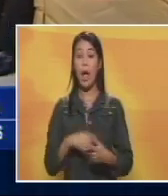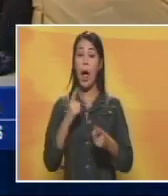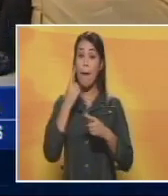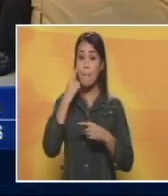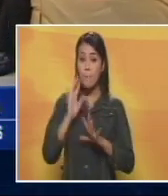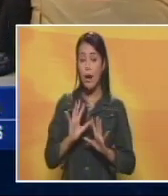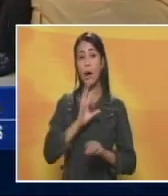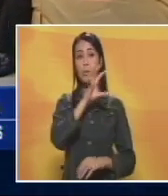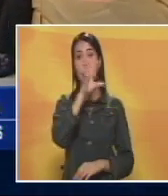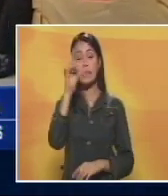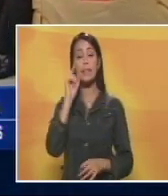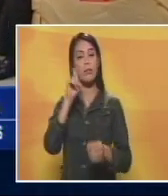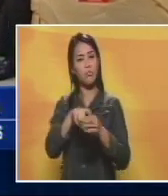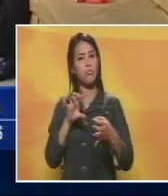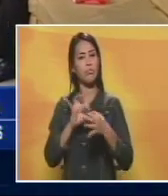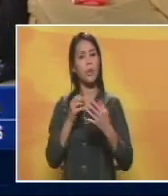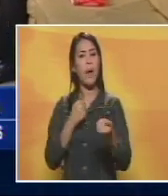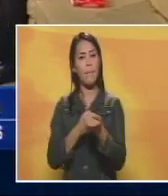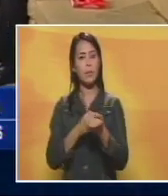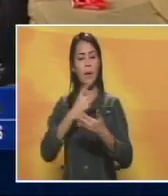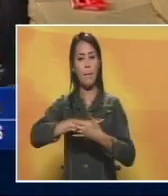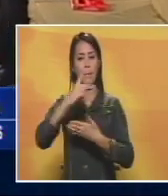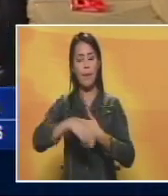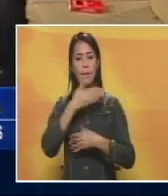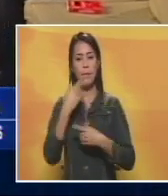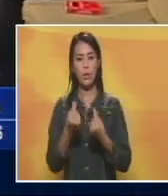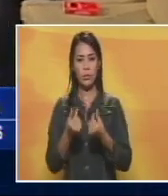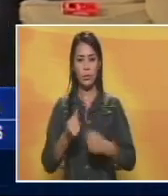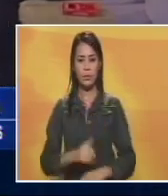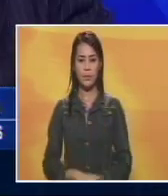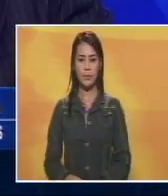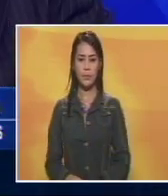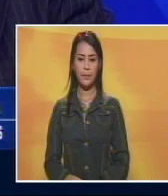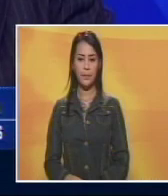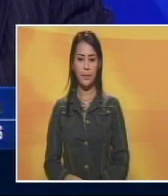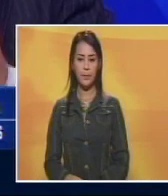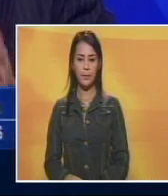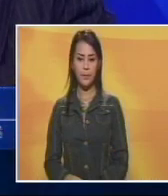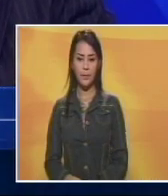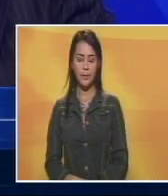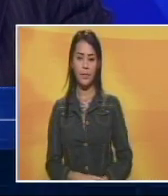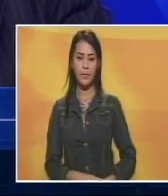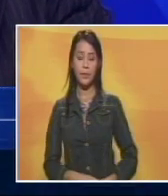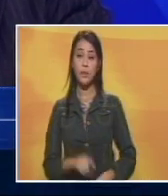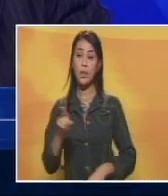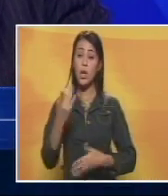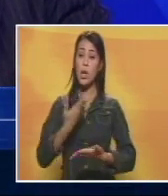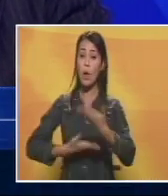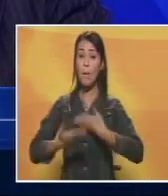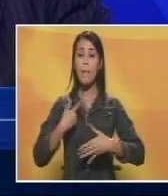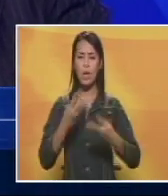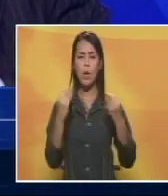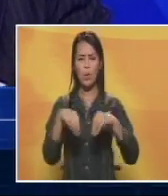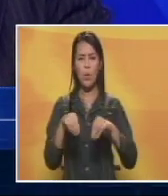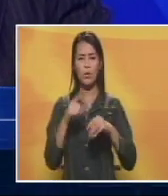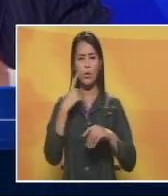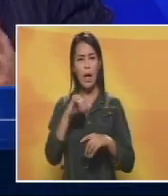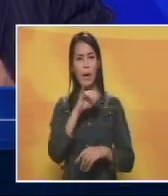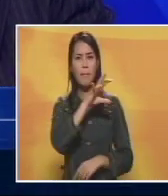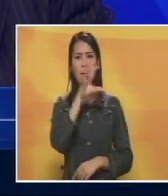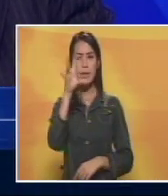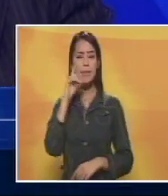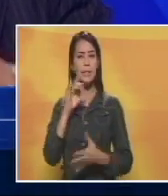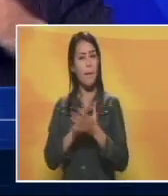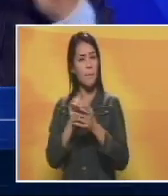aliados que estén dispuestos a respaldar el plan de recuperación económica. Precisamente los convenios que se puedan hacer con países amigos